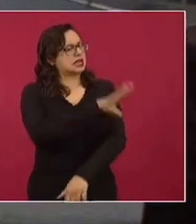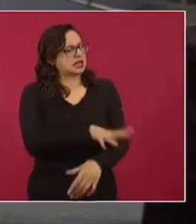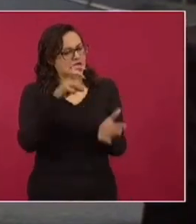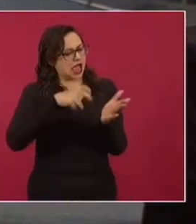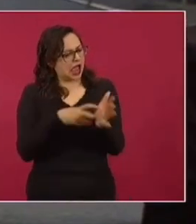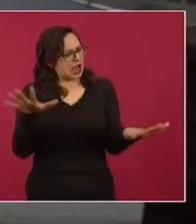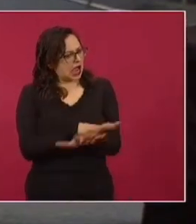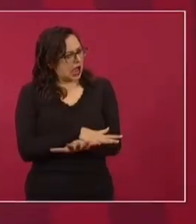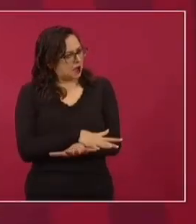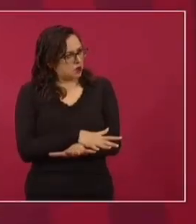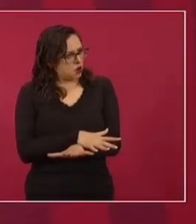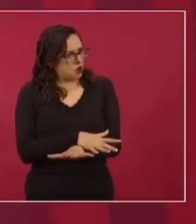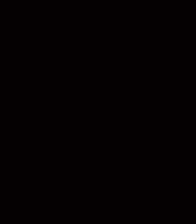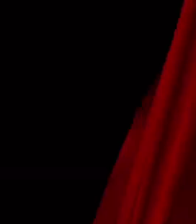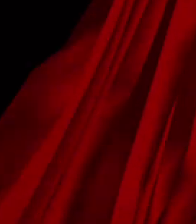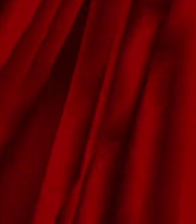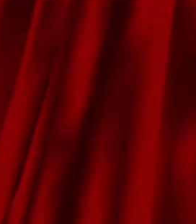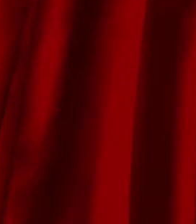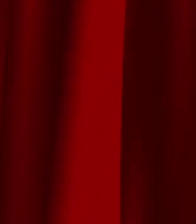es que se aprueba la reforma. Sí, pero además ya desde ahora.